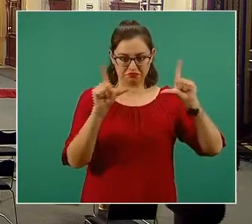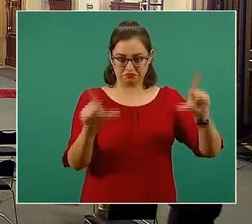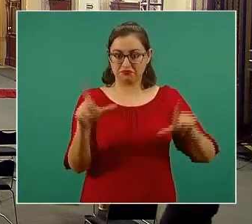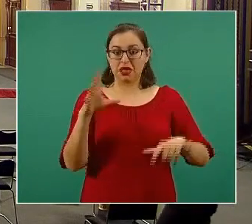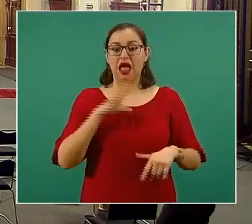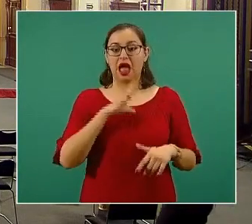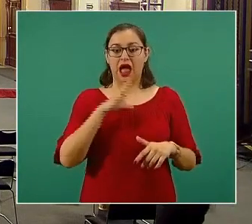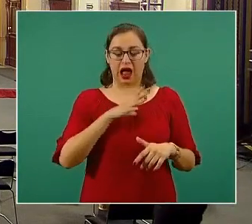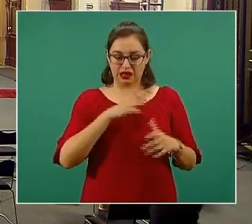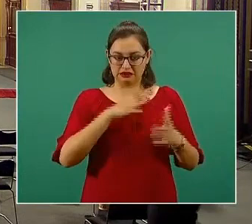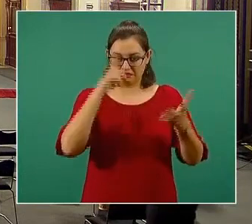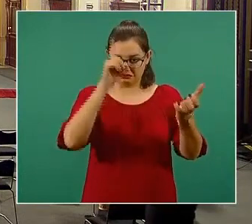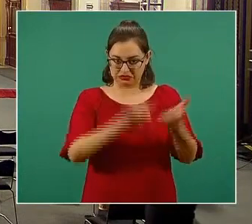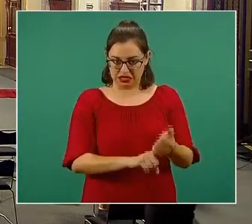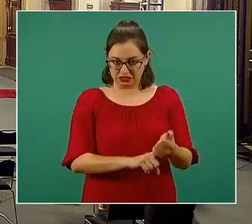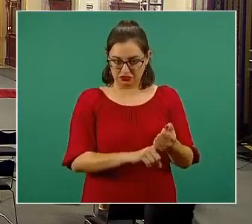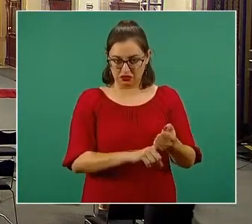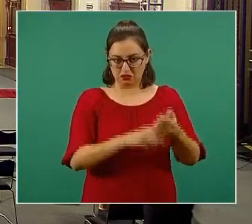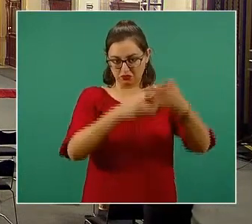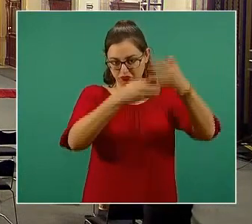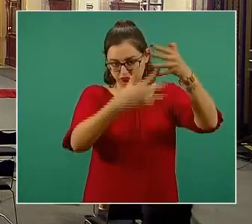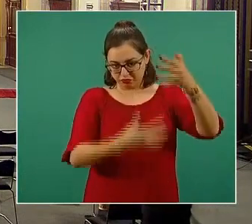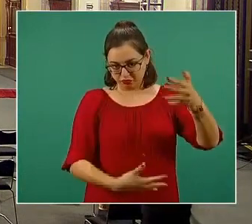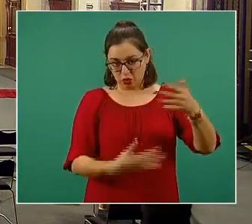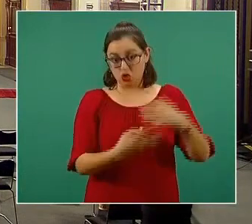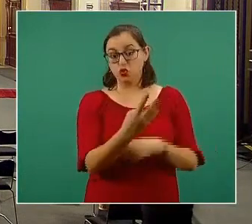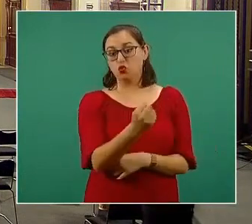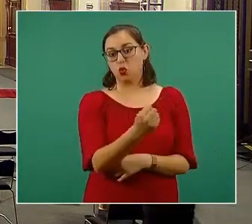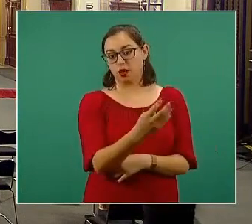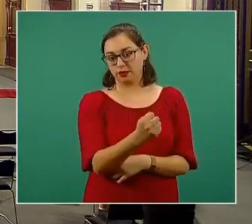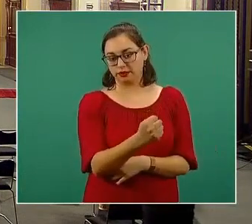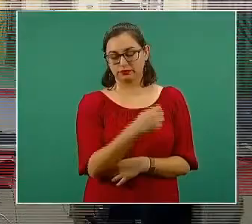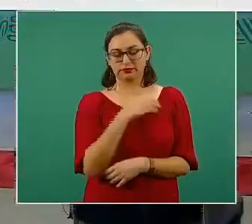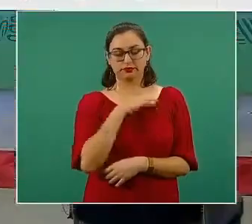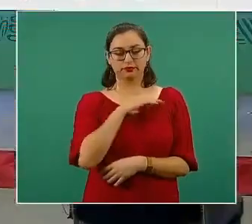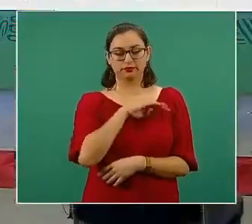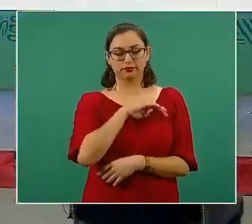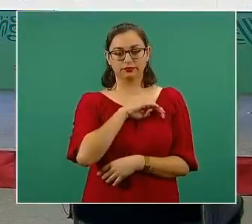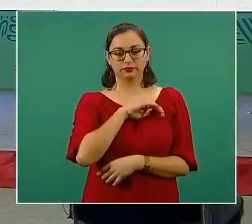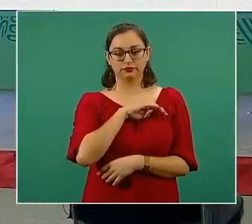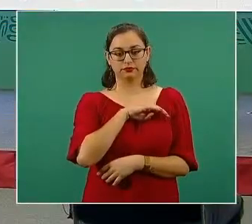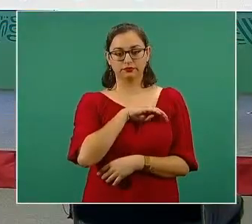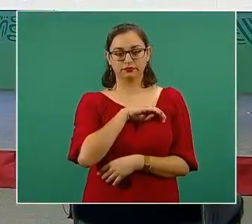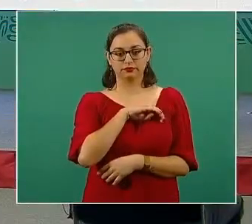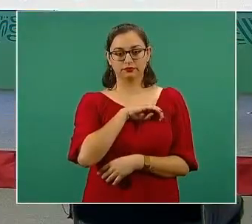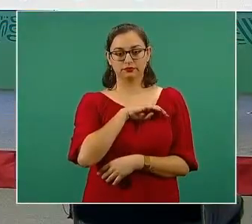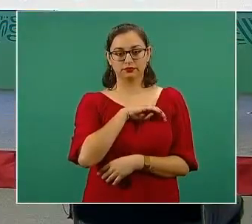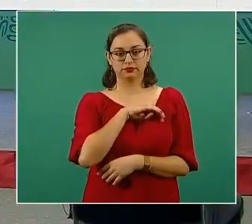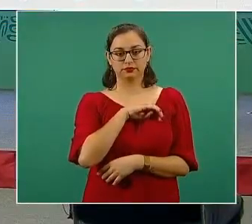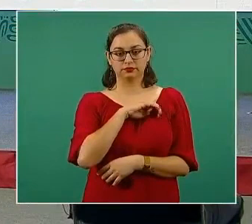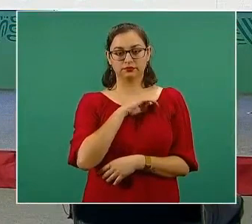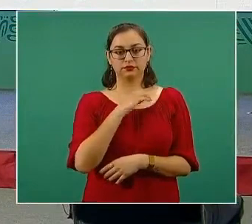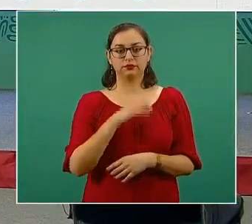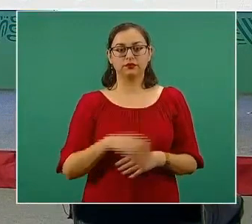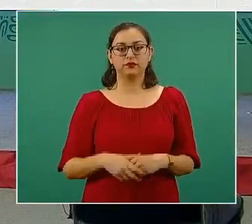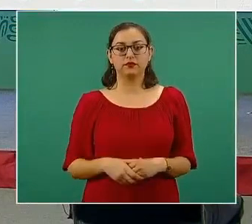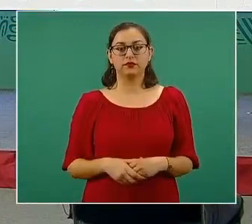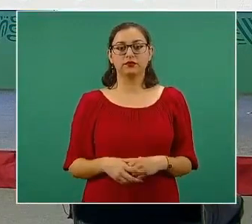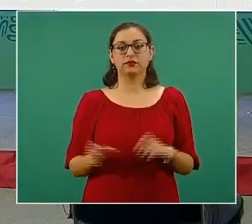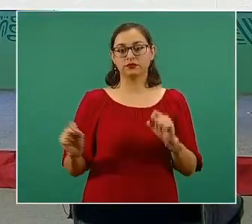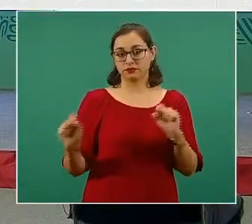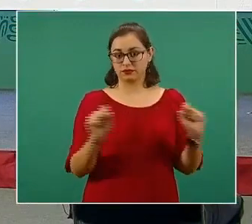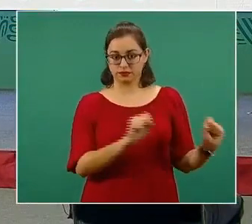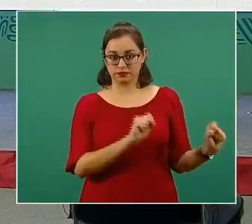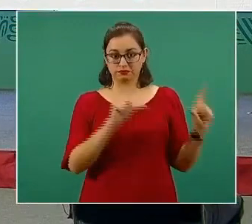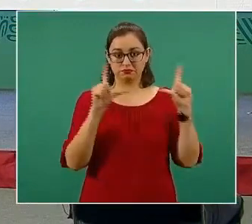pestañas de este sitio. Aquí está, este es el inicio, ¿sí? Aquí están